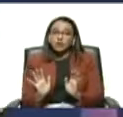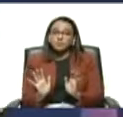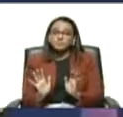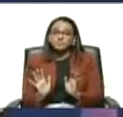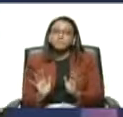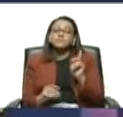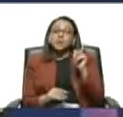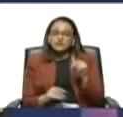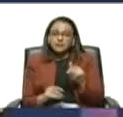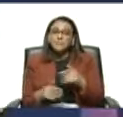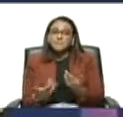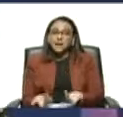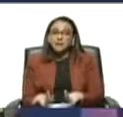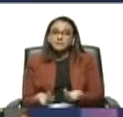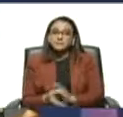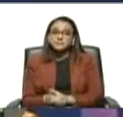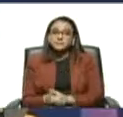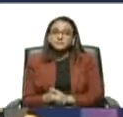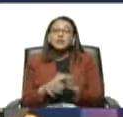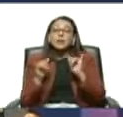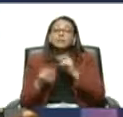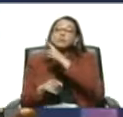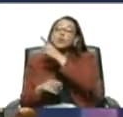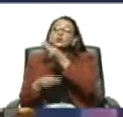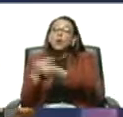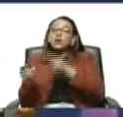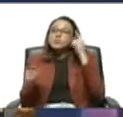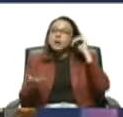es también la estrategia